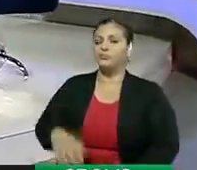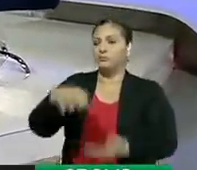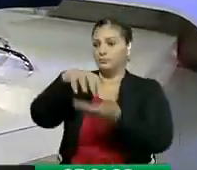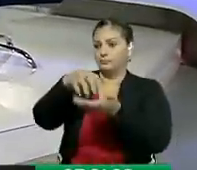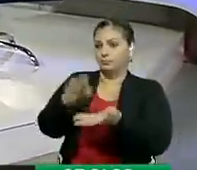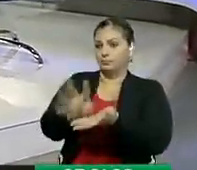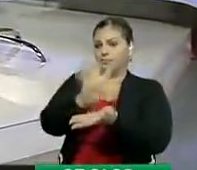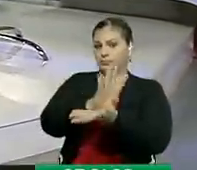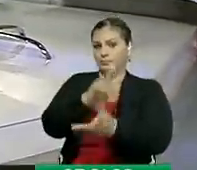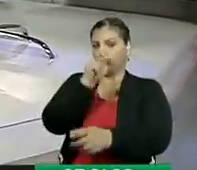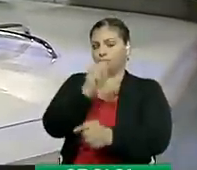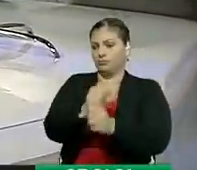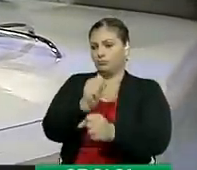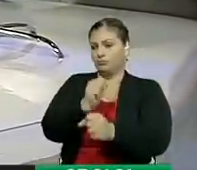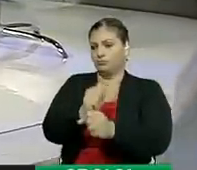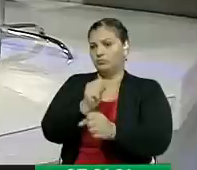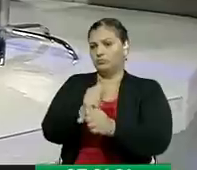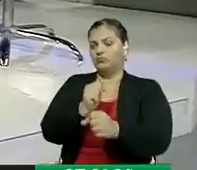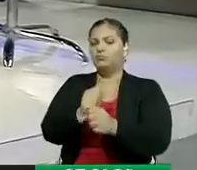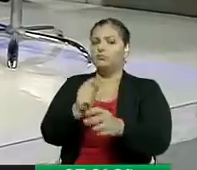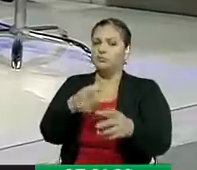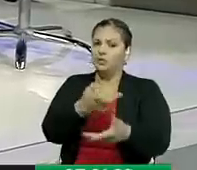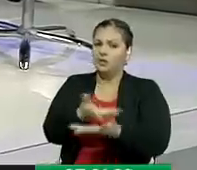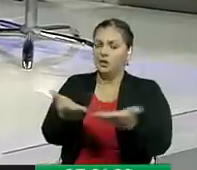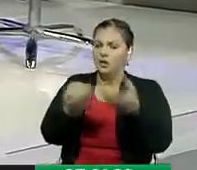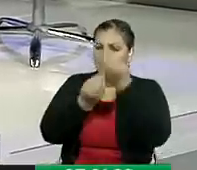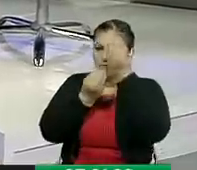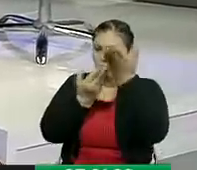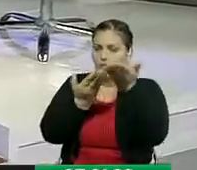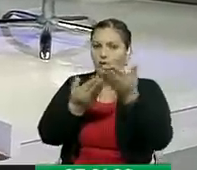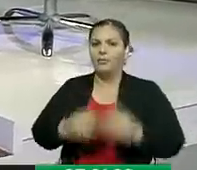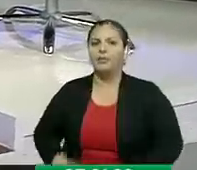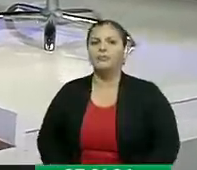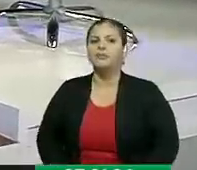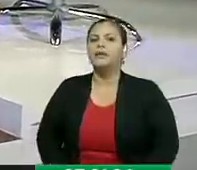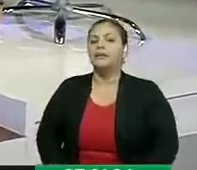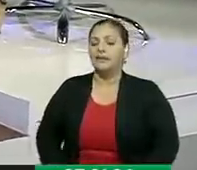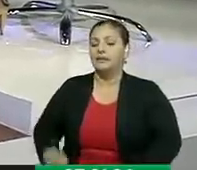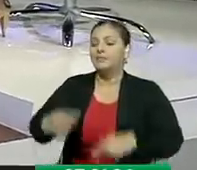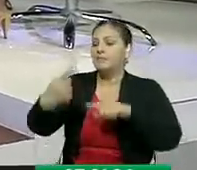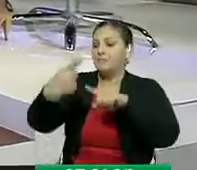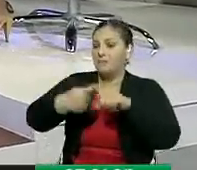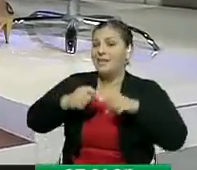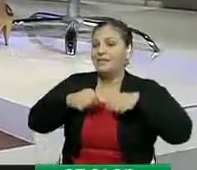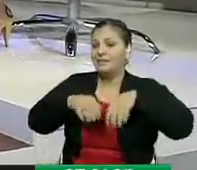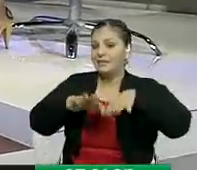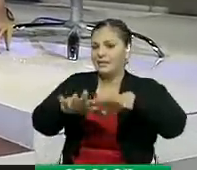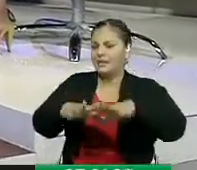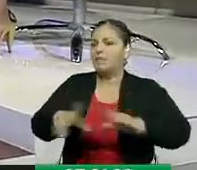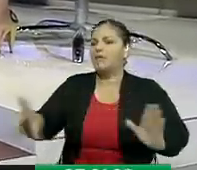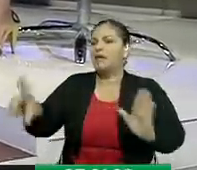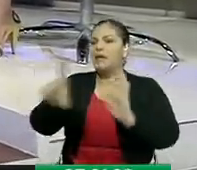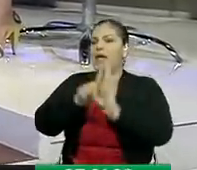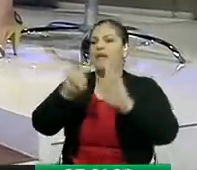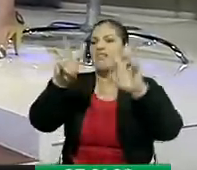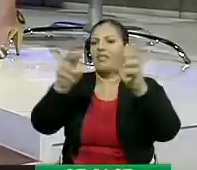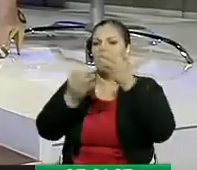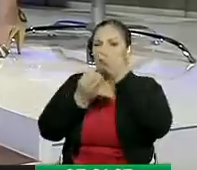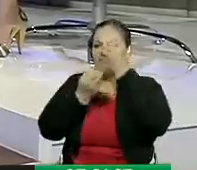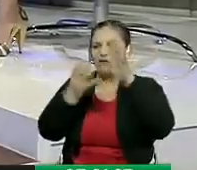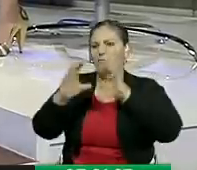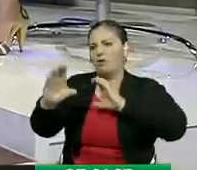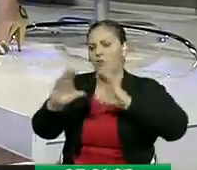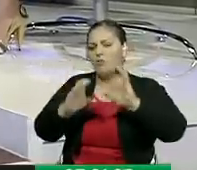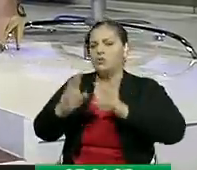para septiembre tendremos ley orgánica de comunicación reformada. ¿Qué podemos esperar de esta ley?